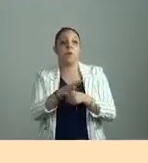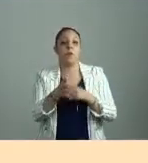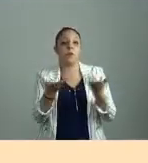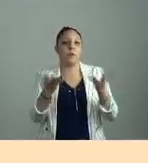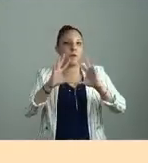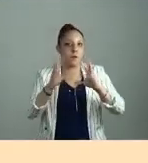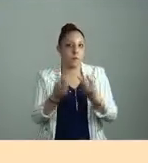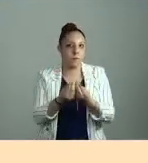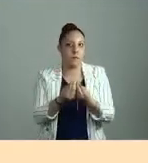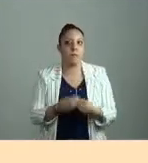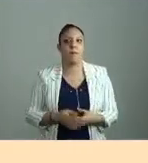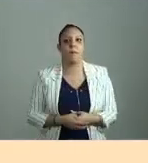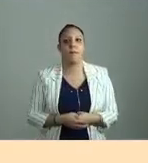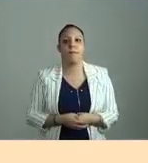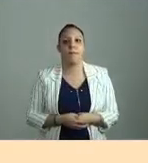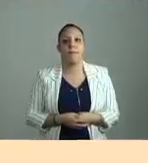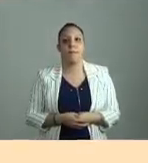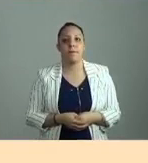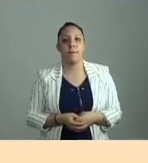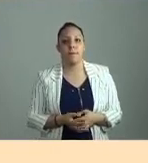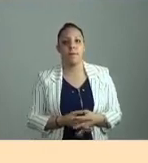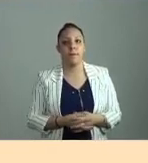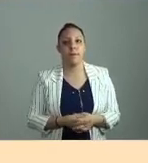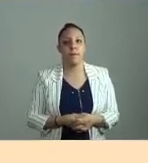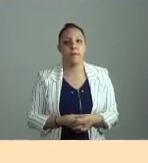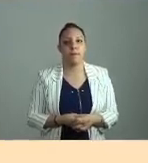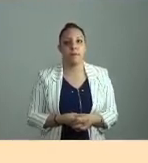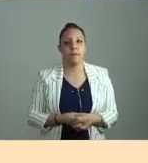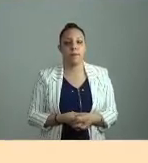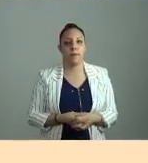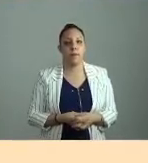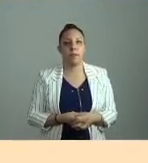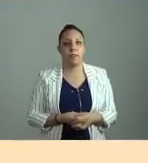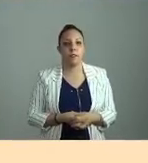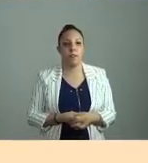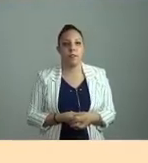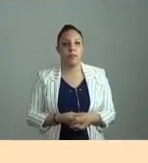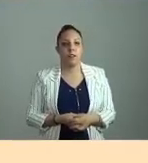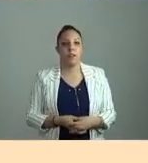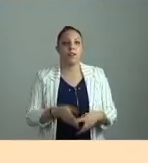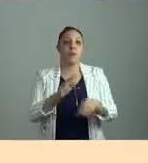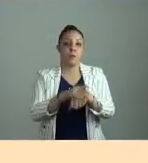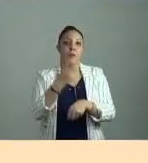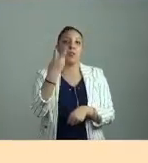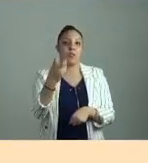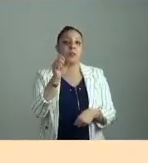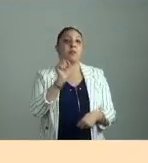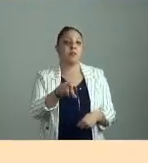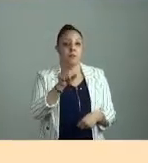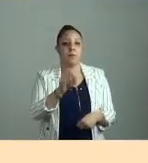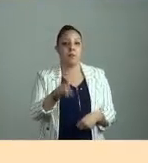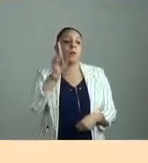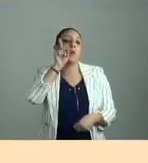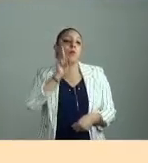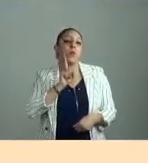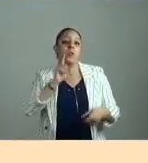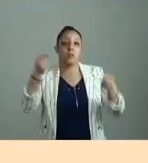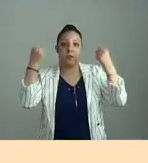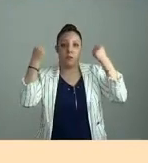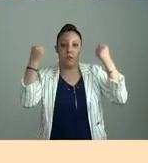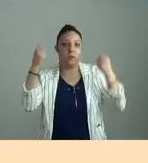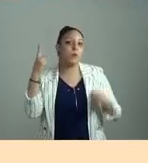precisamente en esta centralidad que pone en el feminismo y la política de los comunes en la reproducción social comunitaria